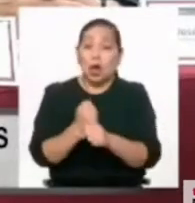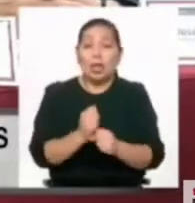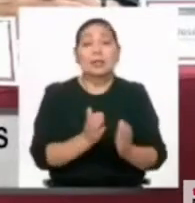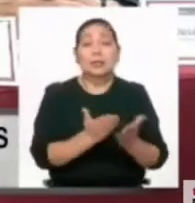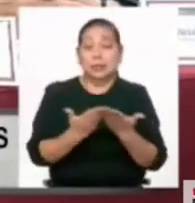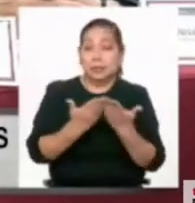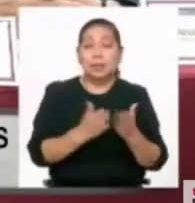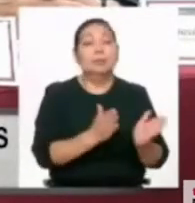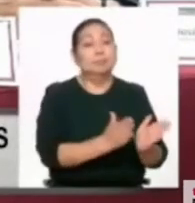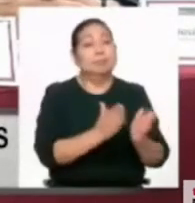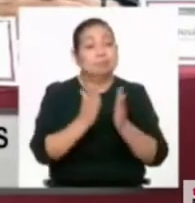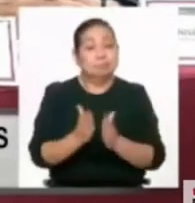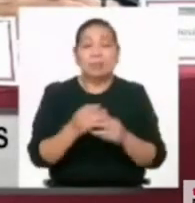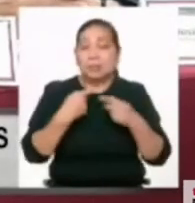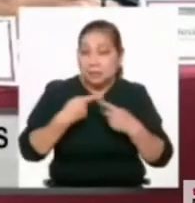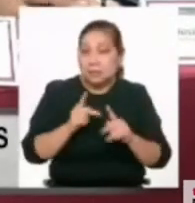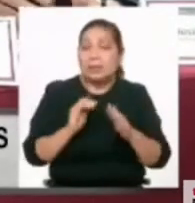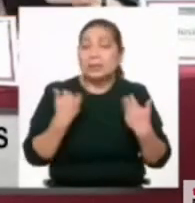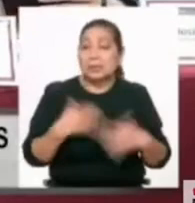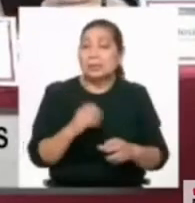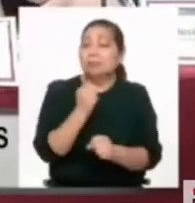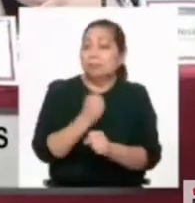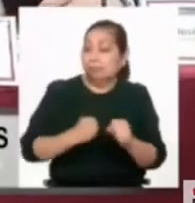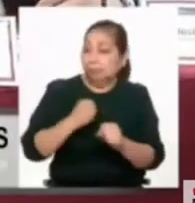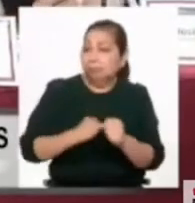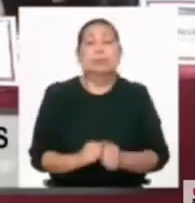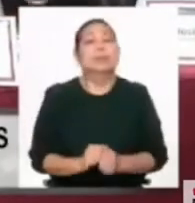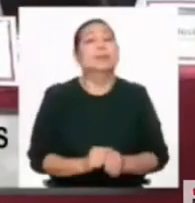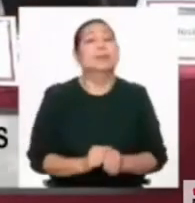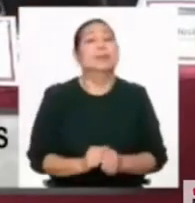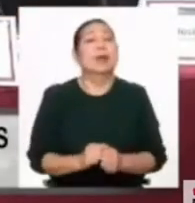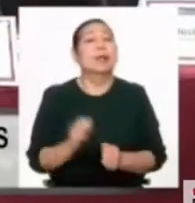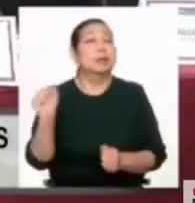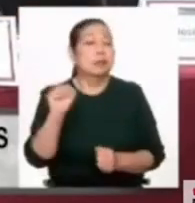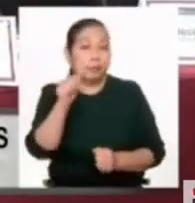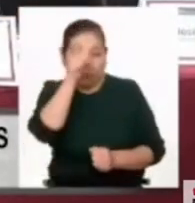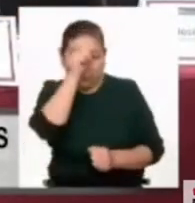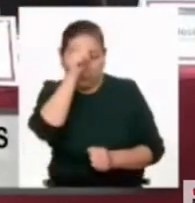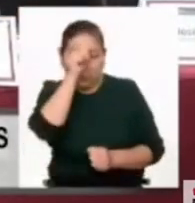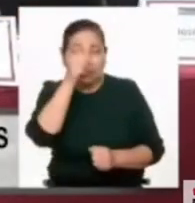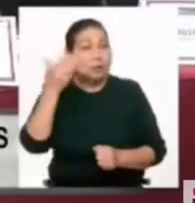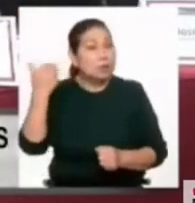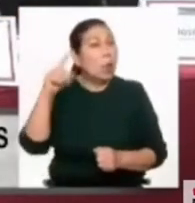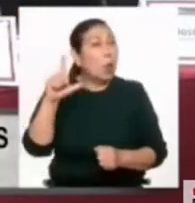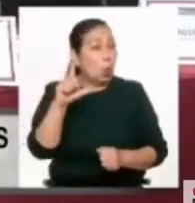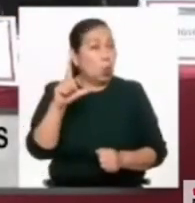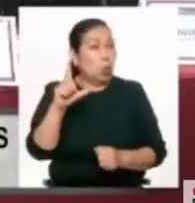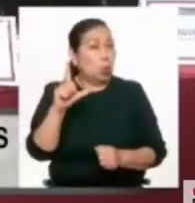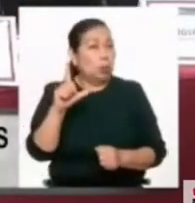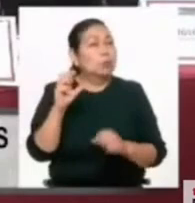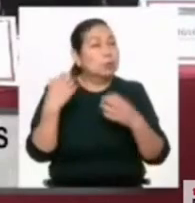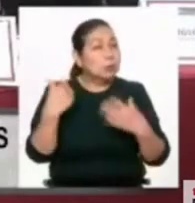por otro lado, aprovechar para informar, nosotros hemos estado trabajando tanto el sábado, domingo y el lunes, que nos